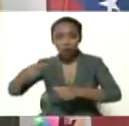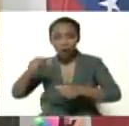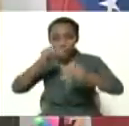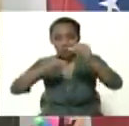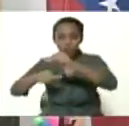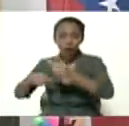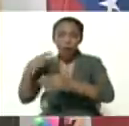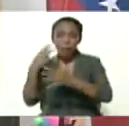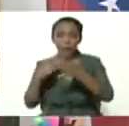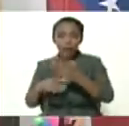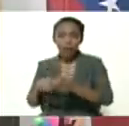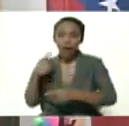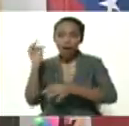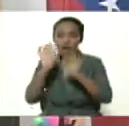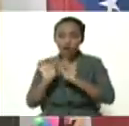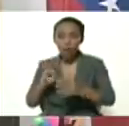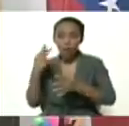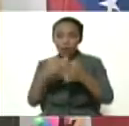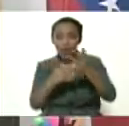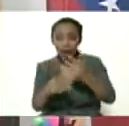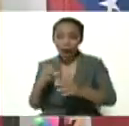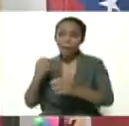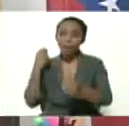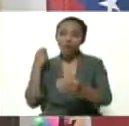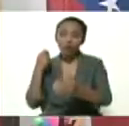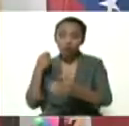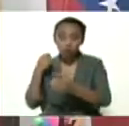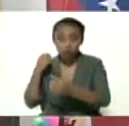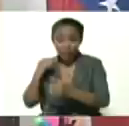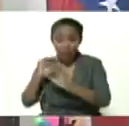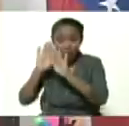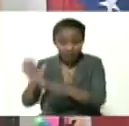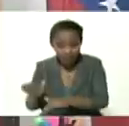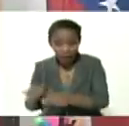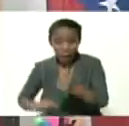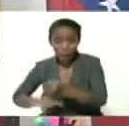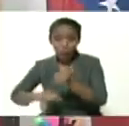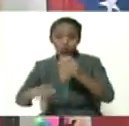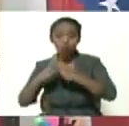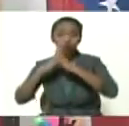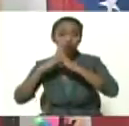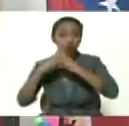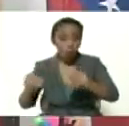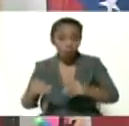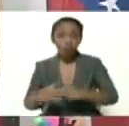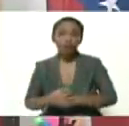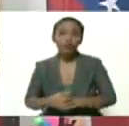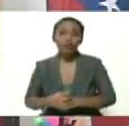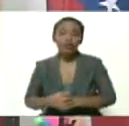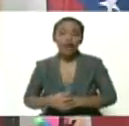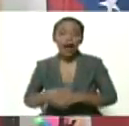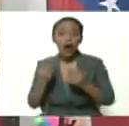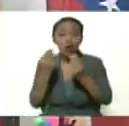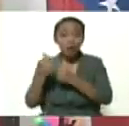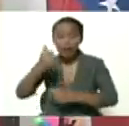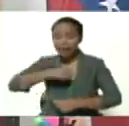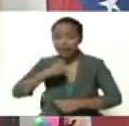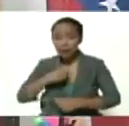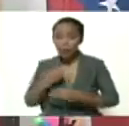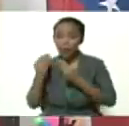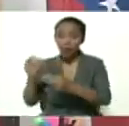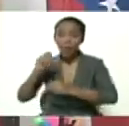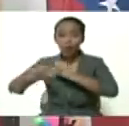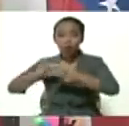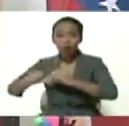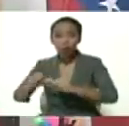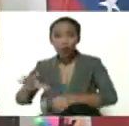materias primas, con los insumos, apoyando con el transporte, apoyando con todo. Una economía de resistencia para garantizar la producción de lo que